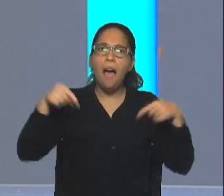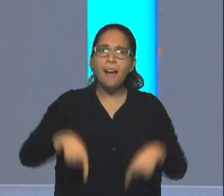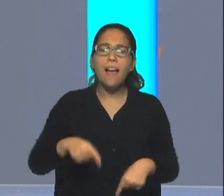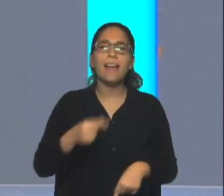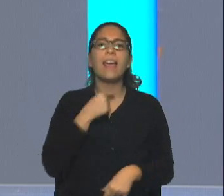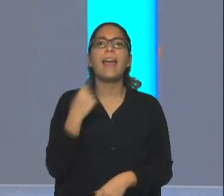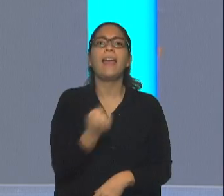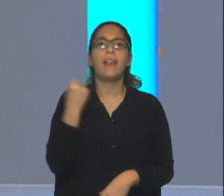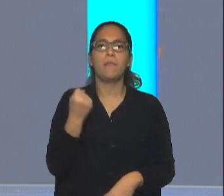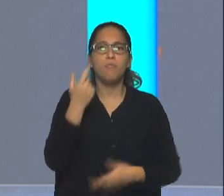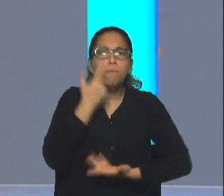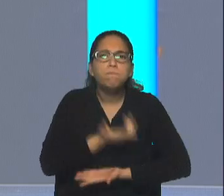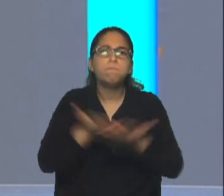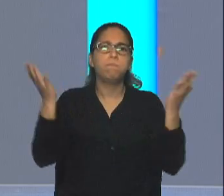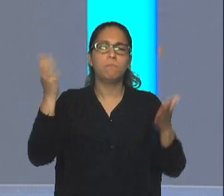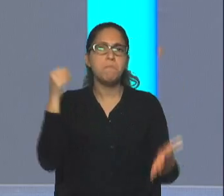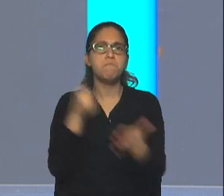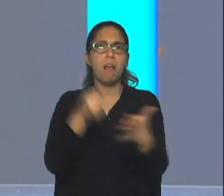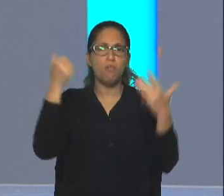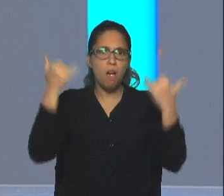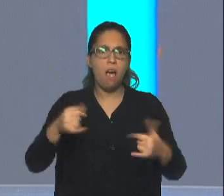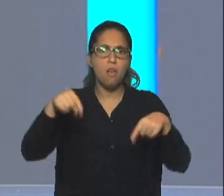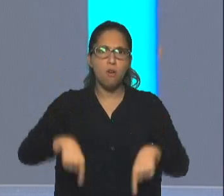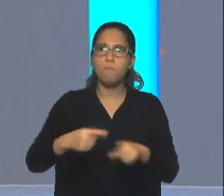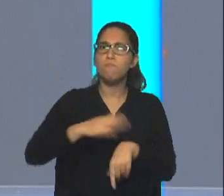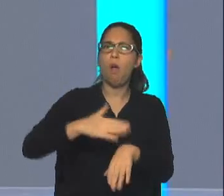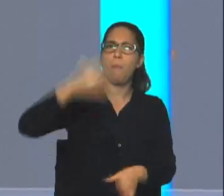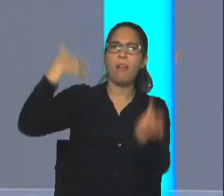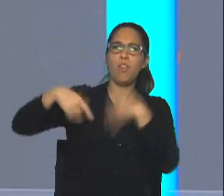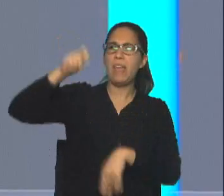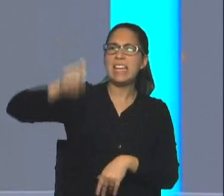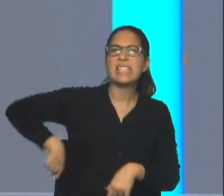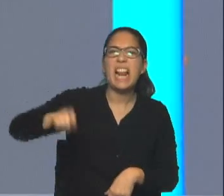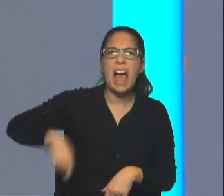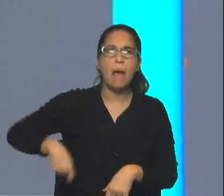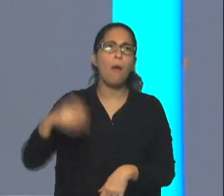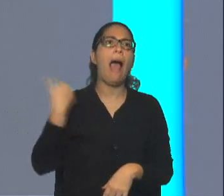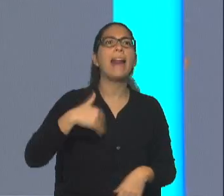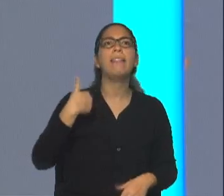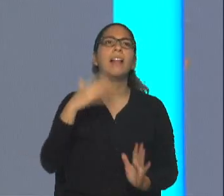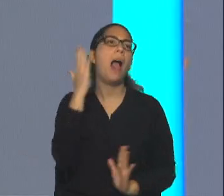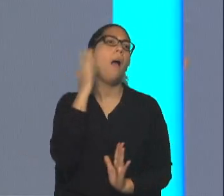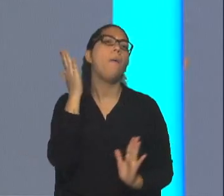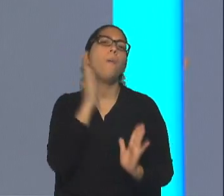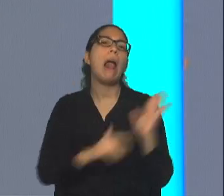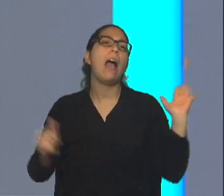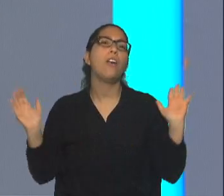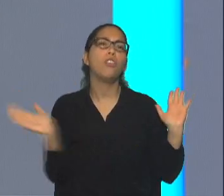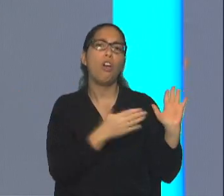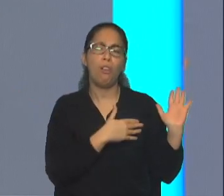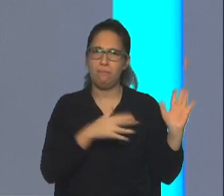visibilizar esto porque tiene impacto hoy esa trata esclavista y ese mito de la Argentina Blanca entre comillas